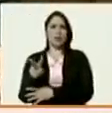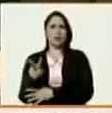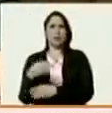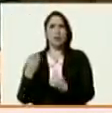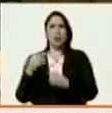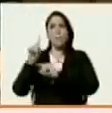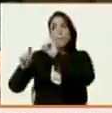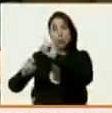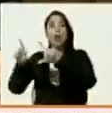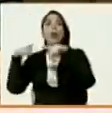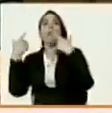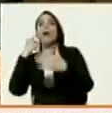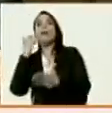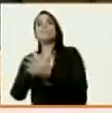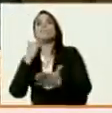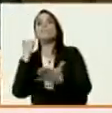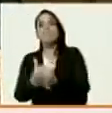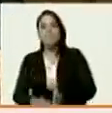en La Guaira